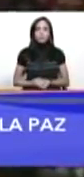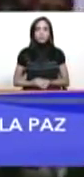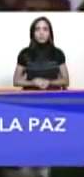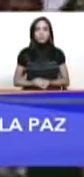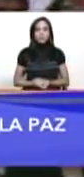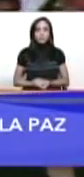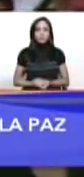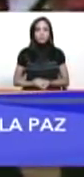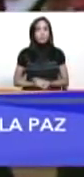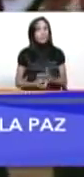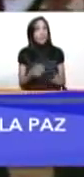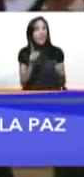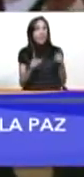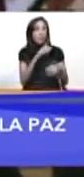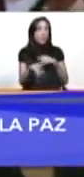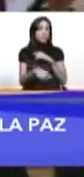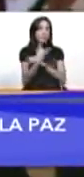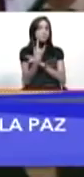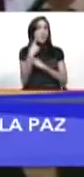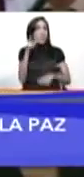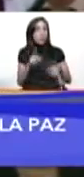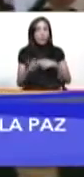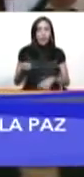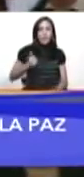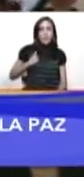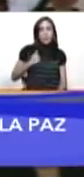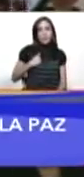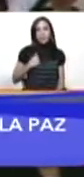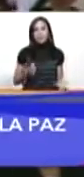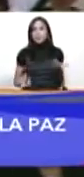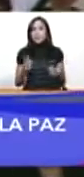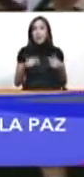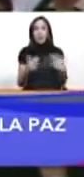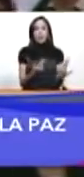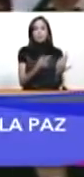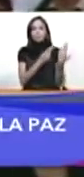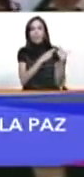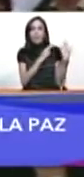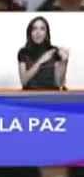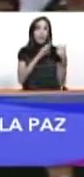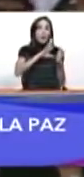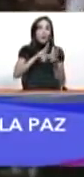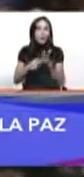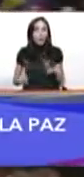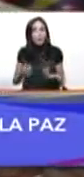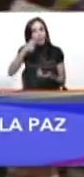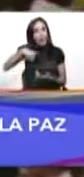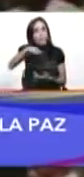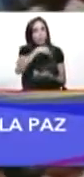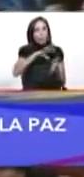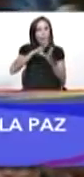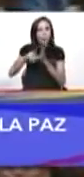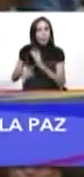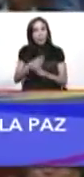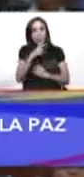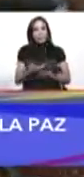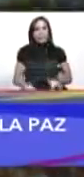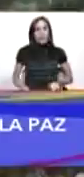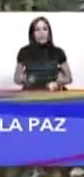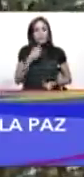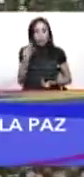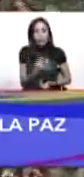Hay muchos bandidos por ahí aprovechándose de los cargos para robar al pueblo. También es